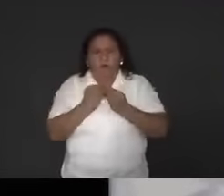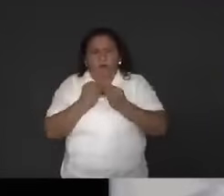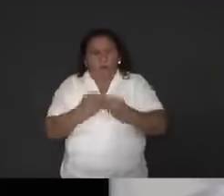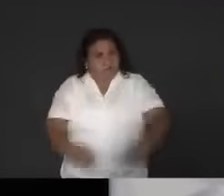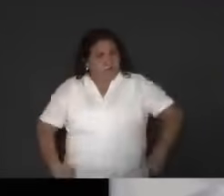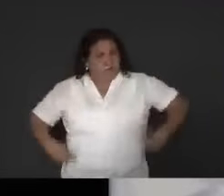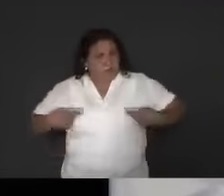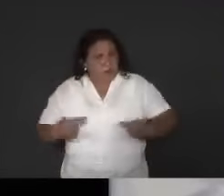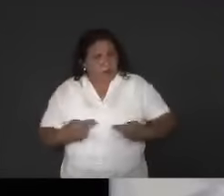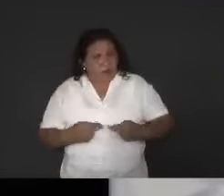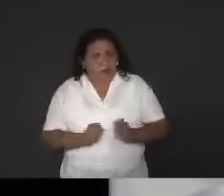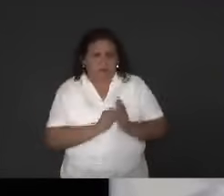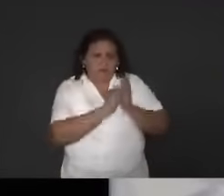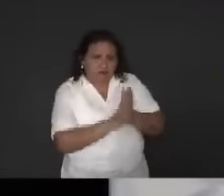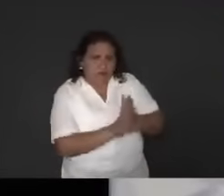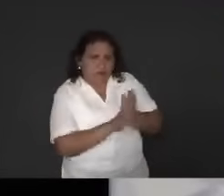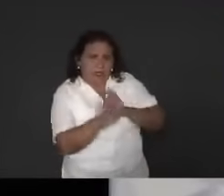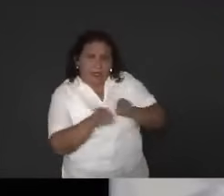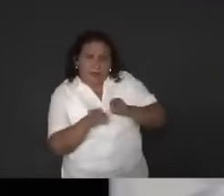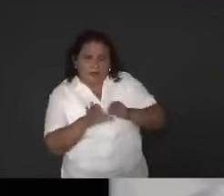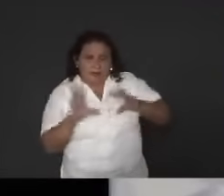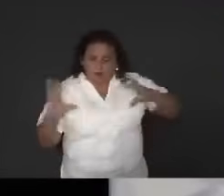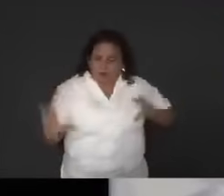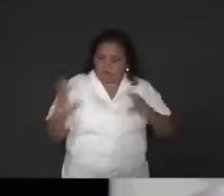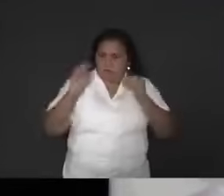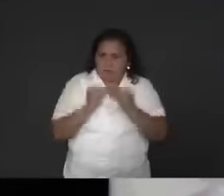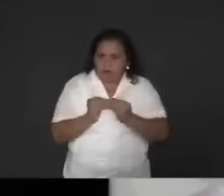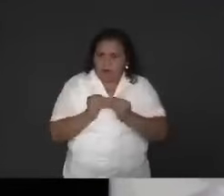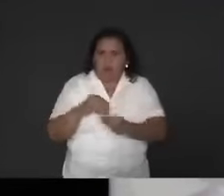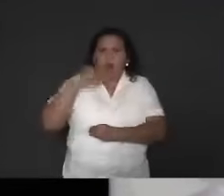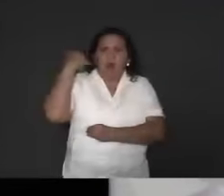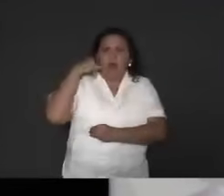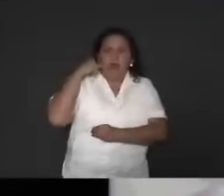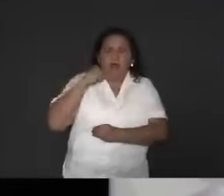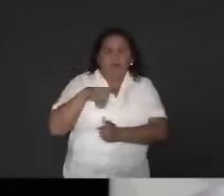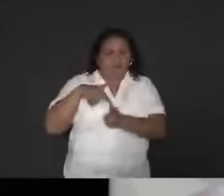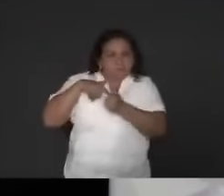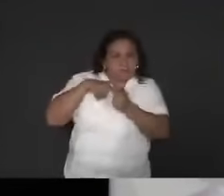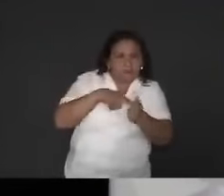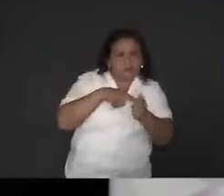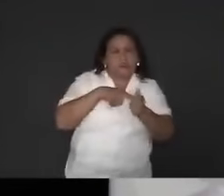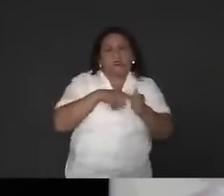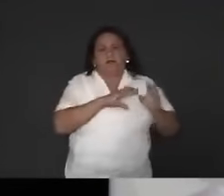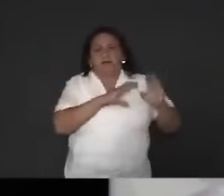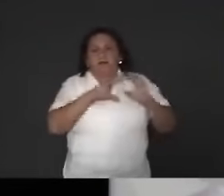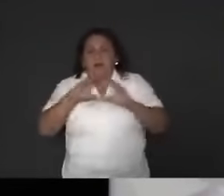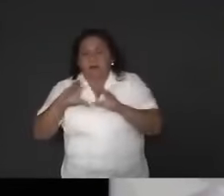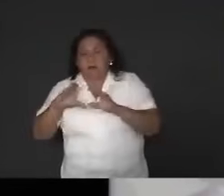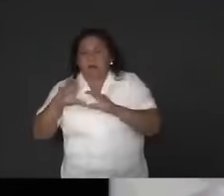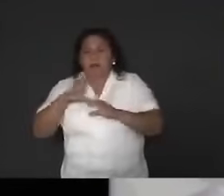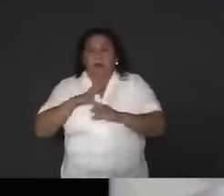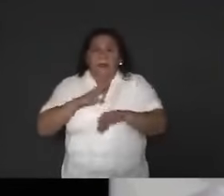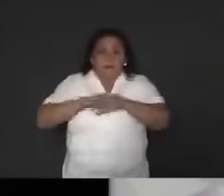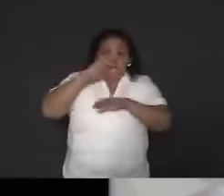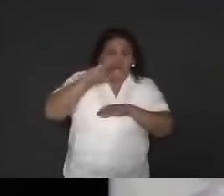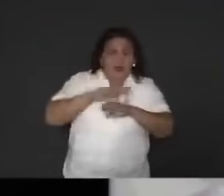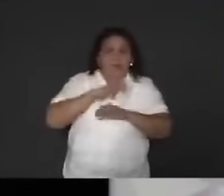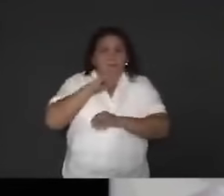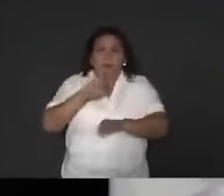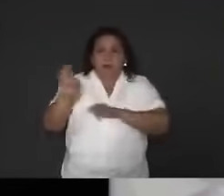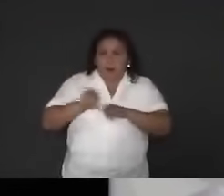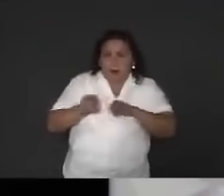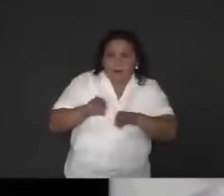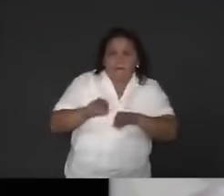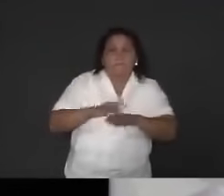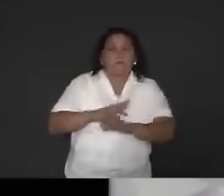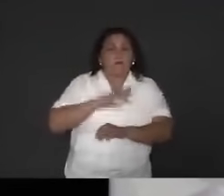representa solidaridad. Trabajemos juntos porque Yucatán se siga cuidando, porque haya más y mejor empleo,